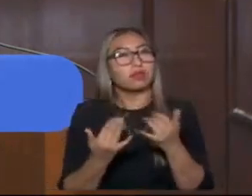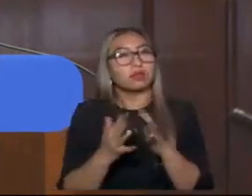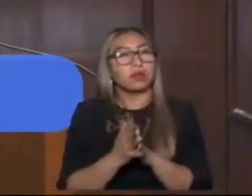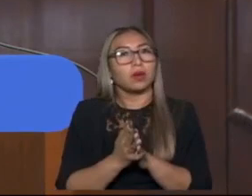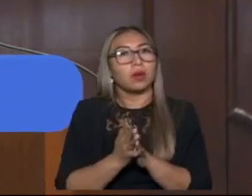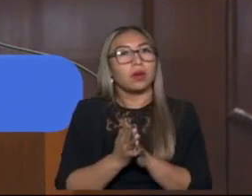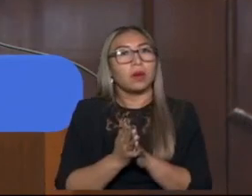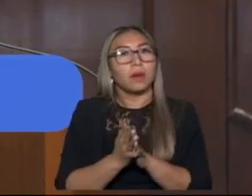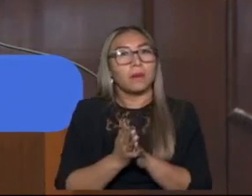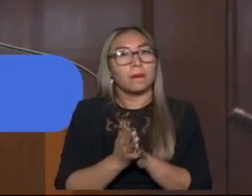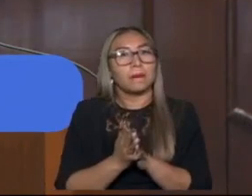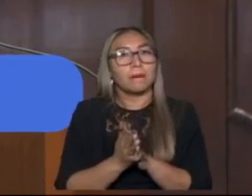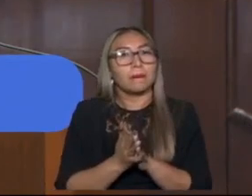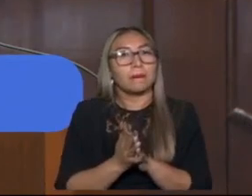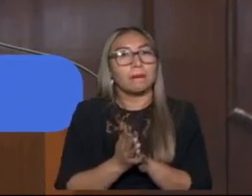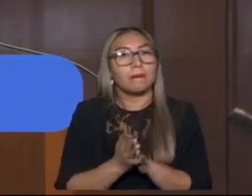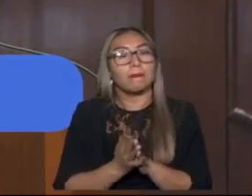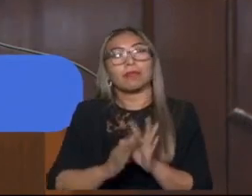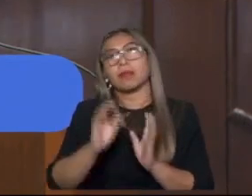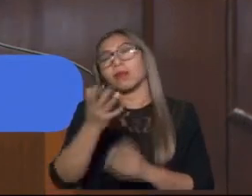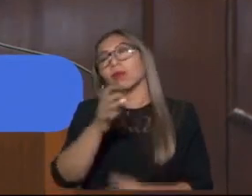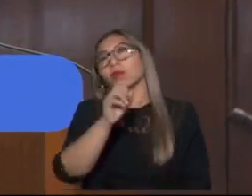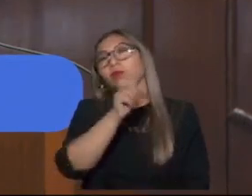estimada de inflación de